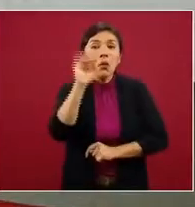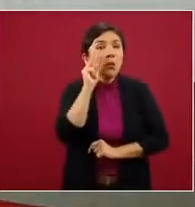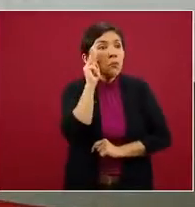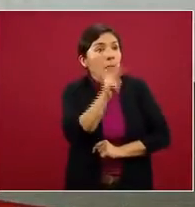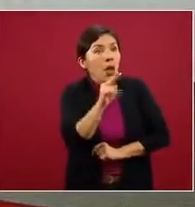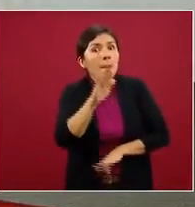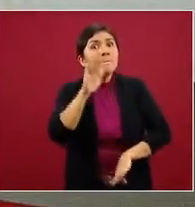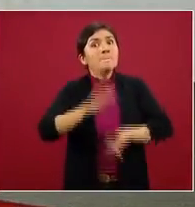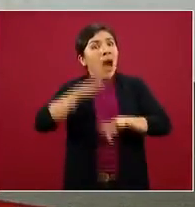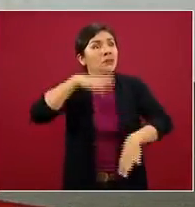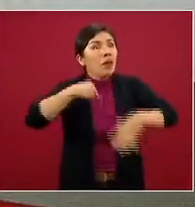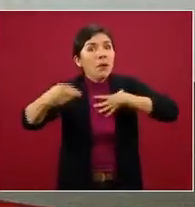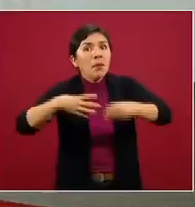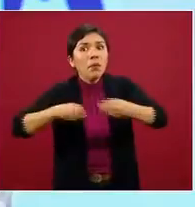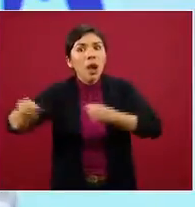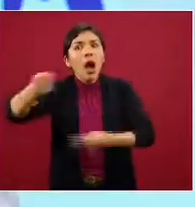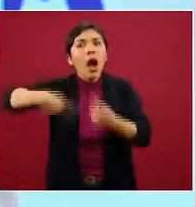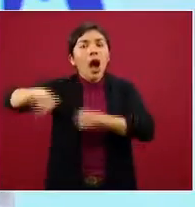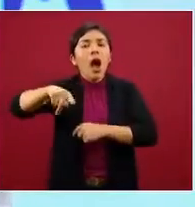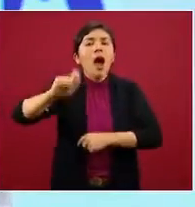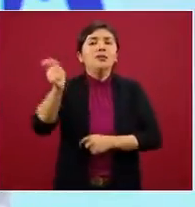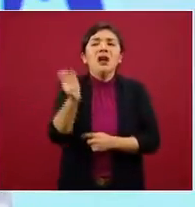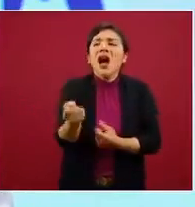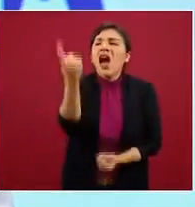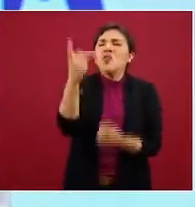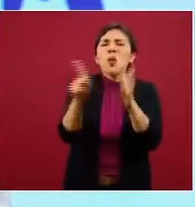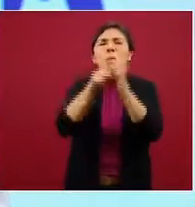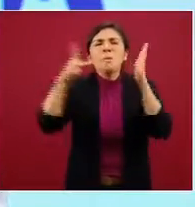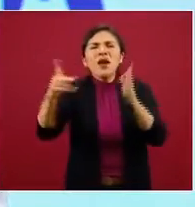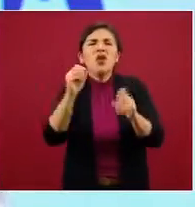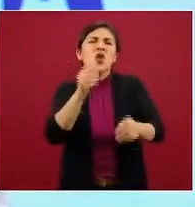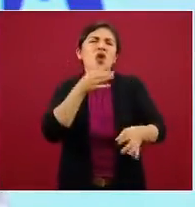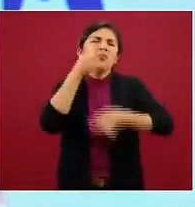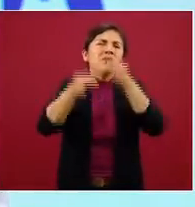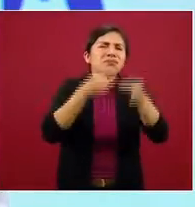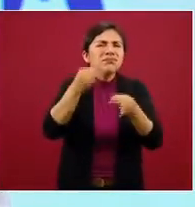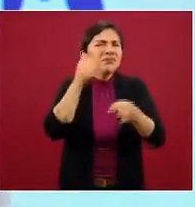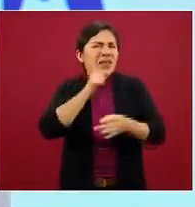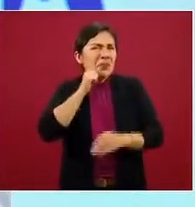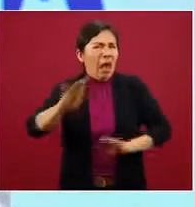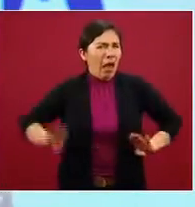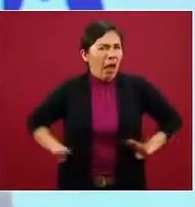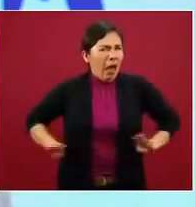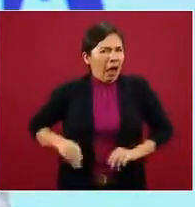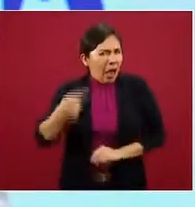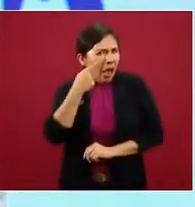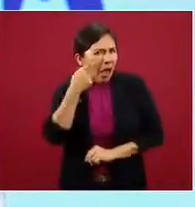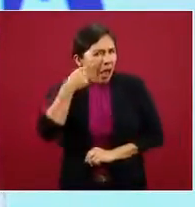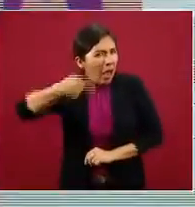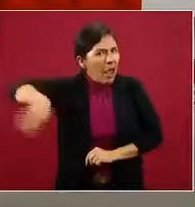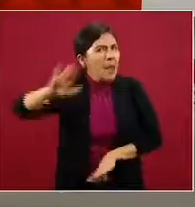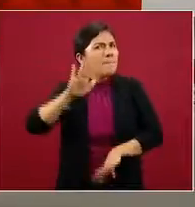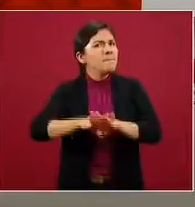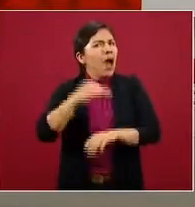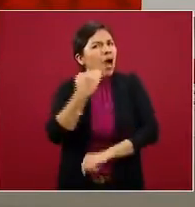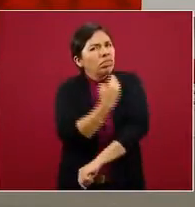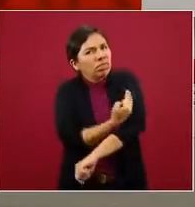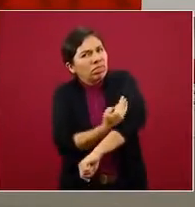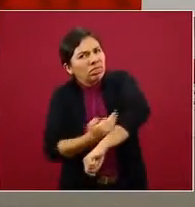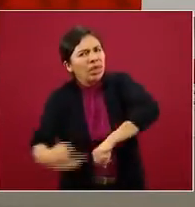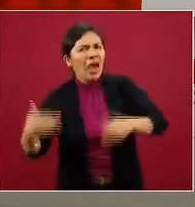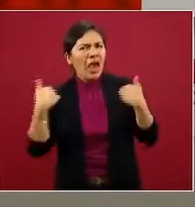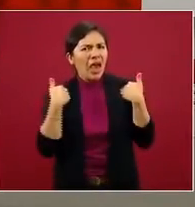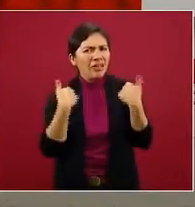presentan repuntes de la epidemia, en algunos medios de información que característicamente han sido los más tardíos